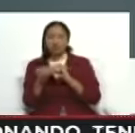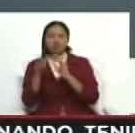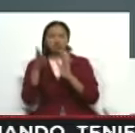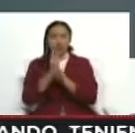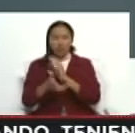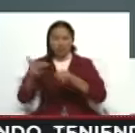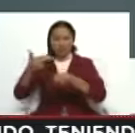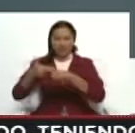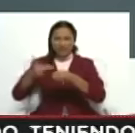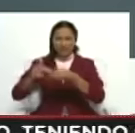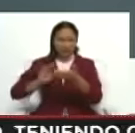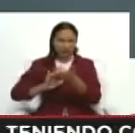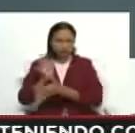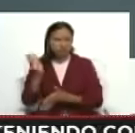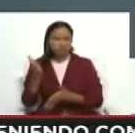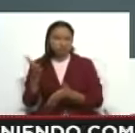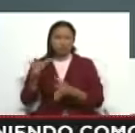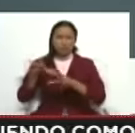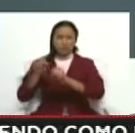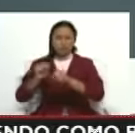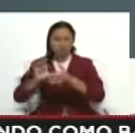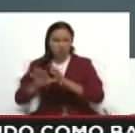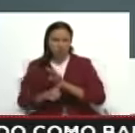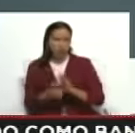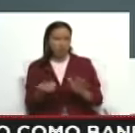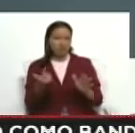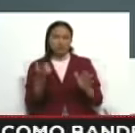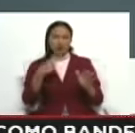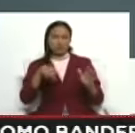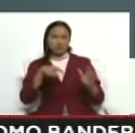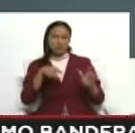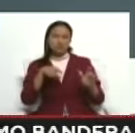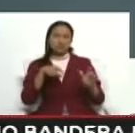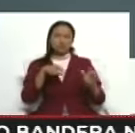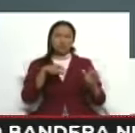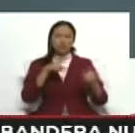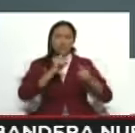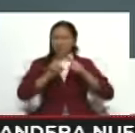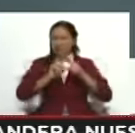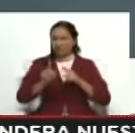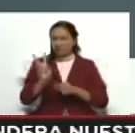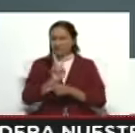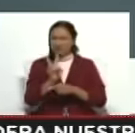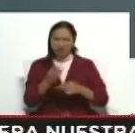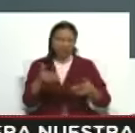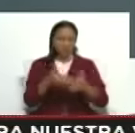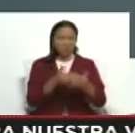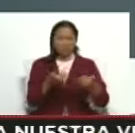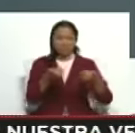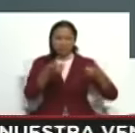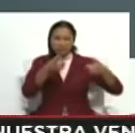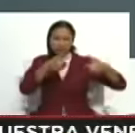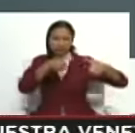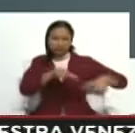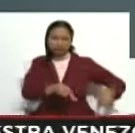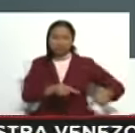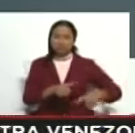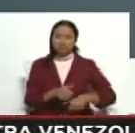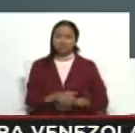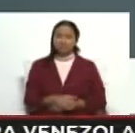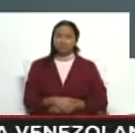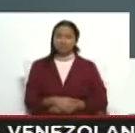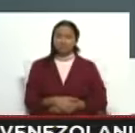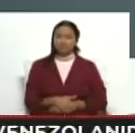petroleros, conspiraciones económicas, robo, activos del Estado. Pero vean este